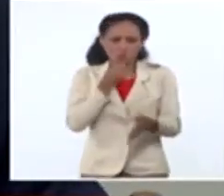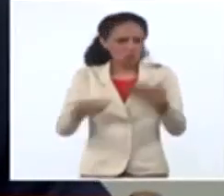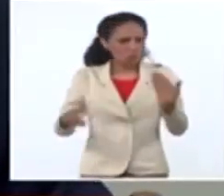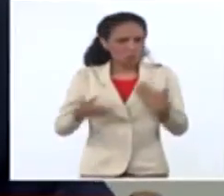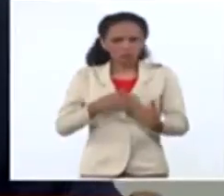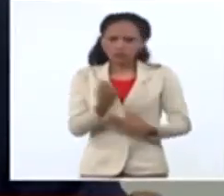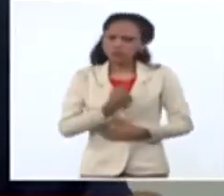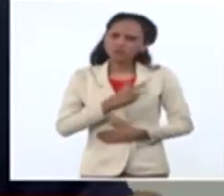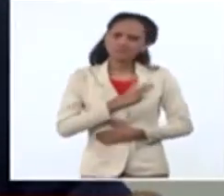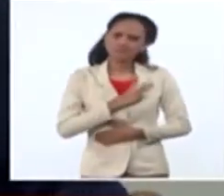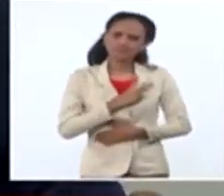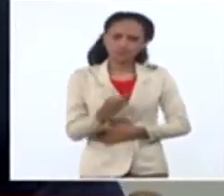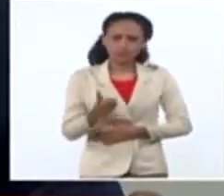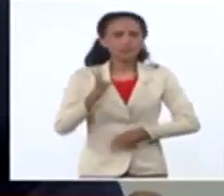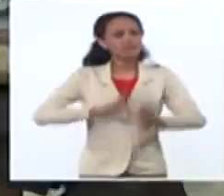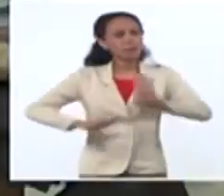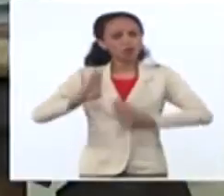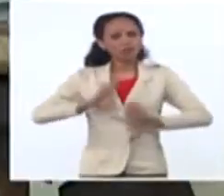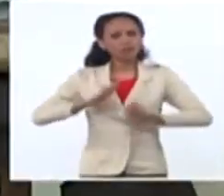nuestras vidas.